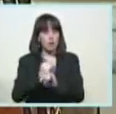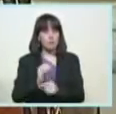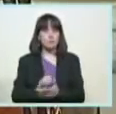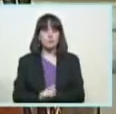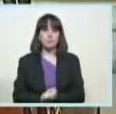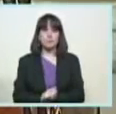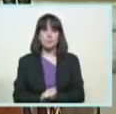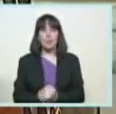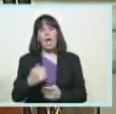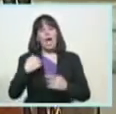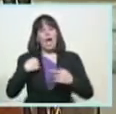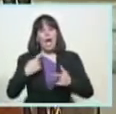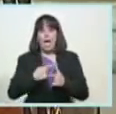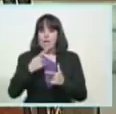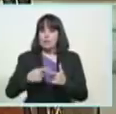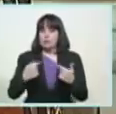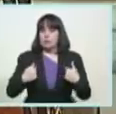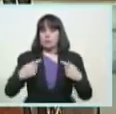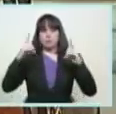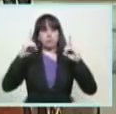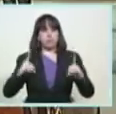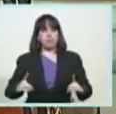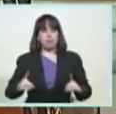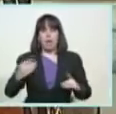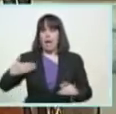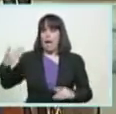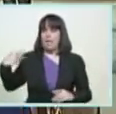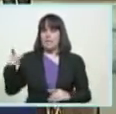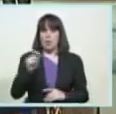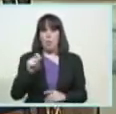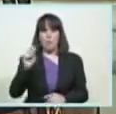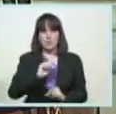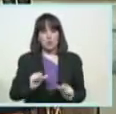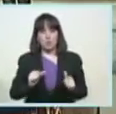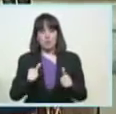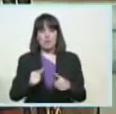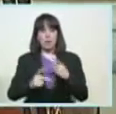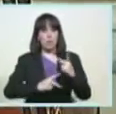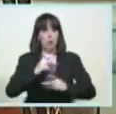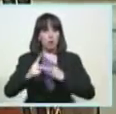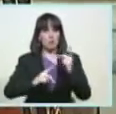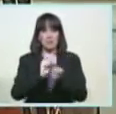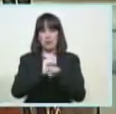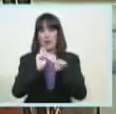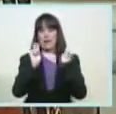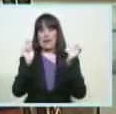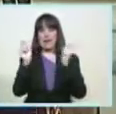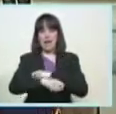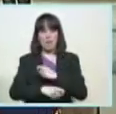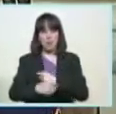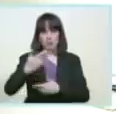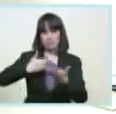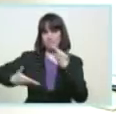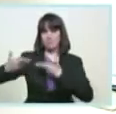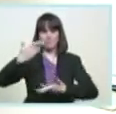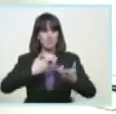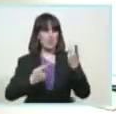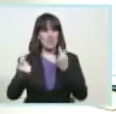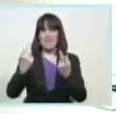por eso fue que yo tomé la decisión que tomé hace meses atrás de iniciar un proceso de reestructuración y renegocie